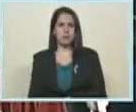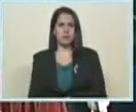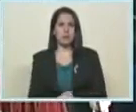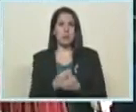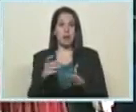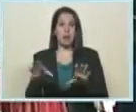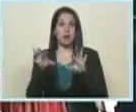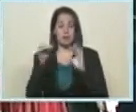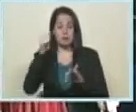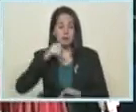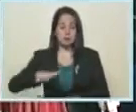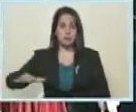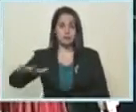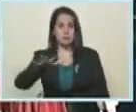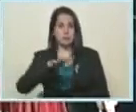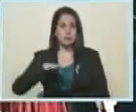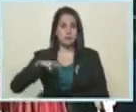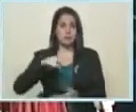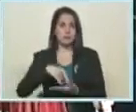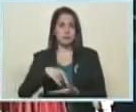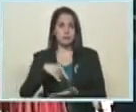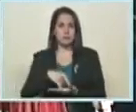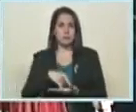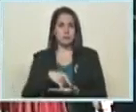electo por el pueblo de Carabobo.